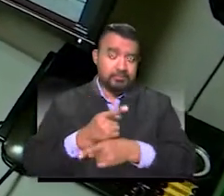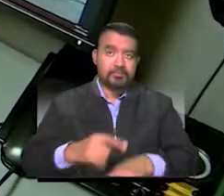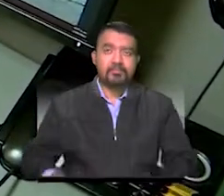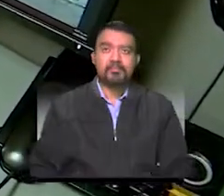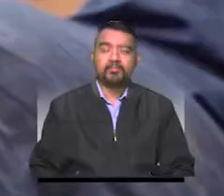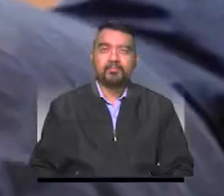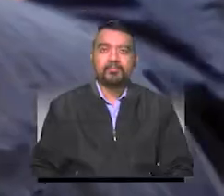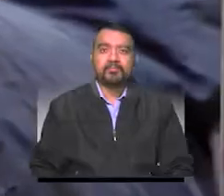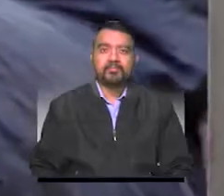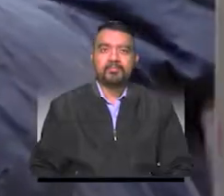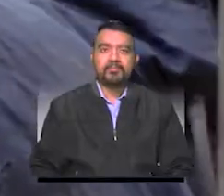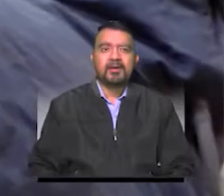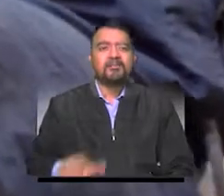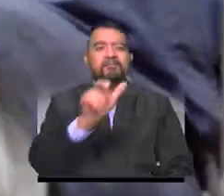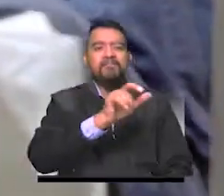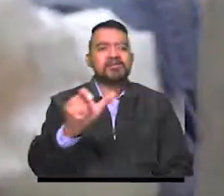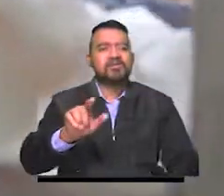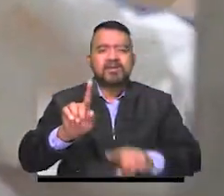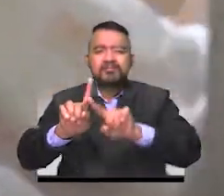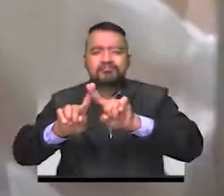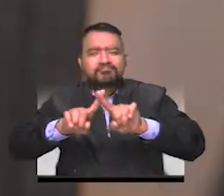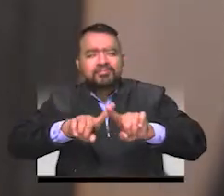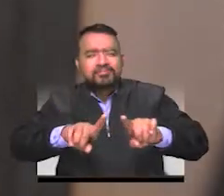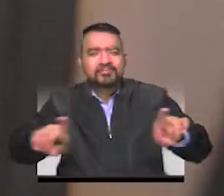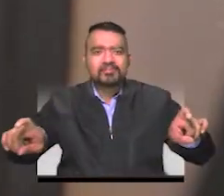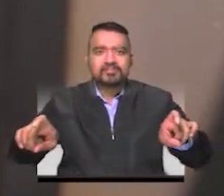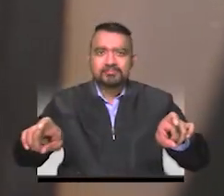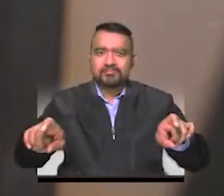la diversidad se enriquece todo el mundo.